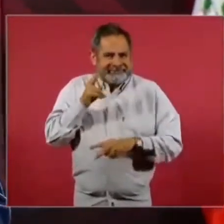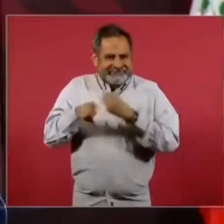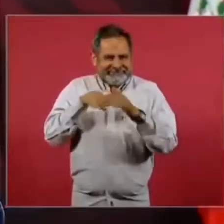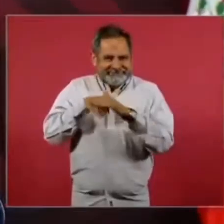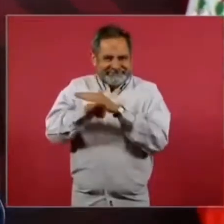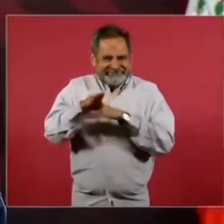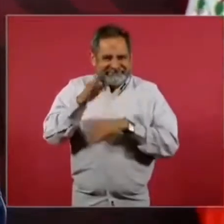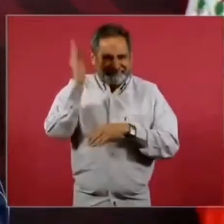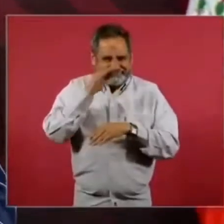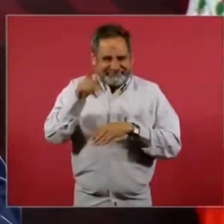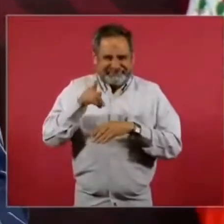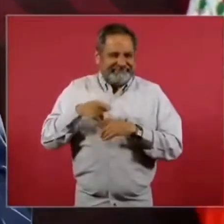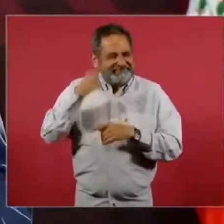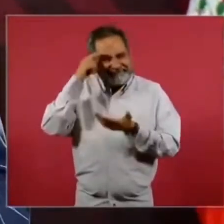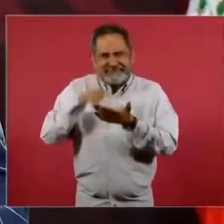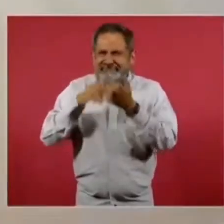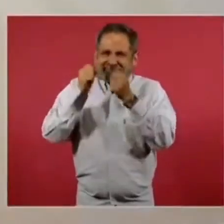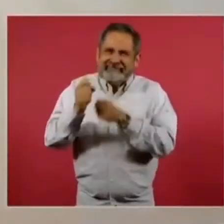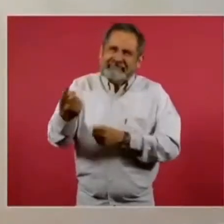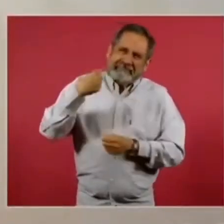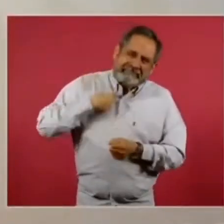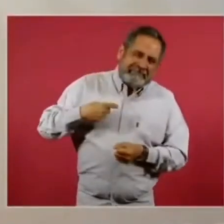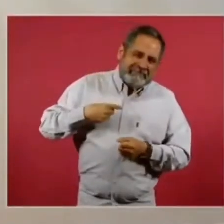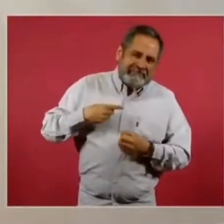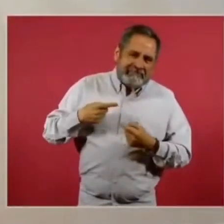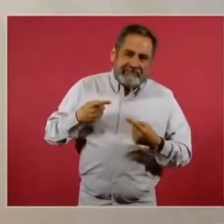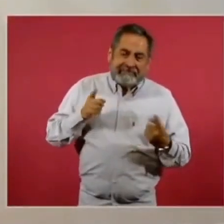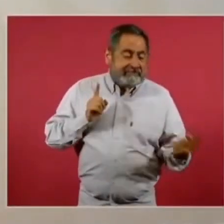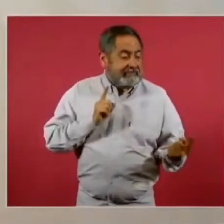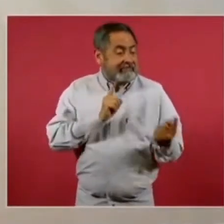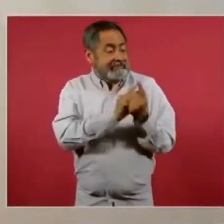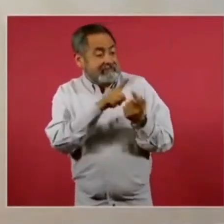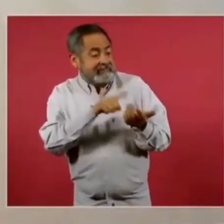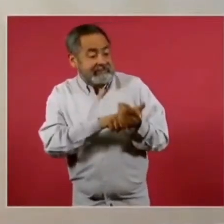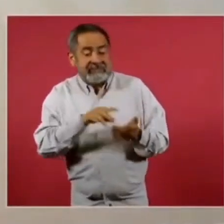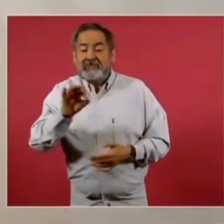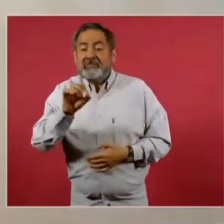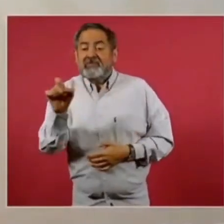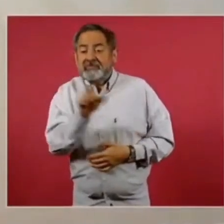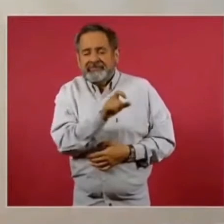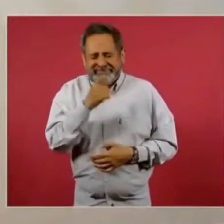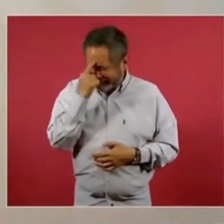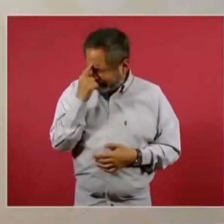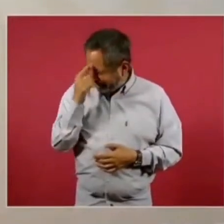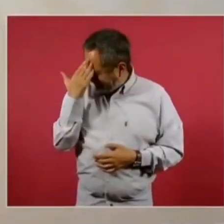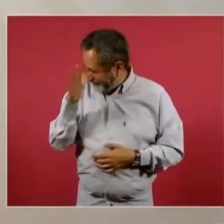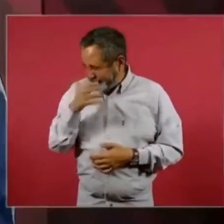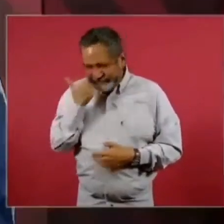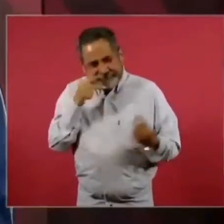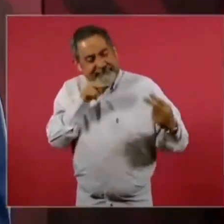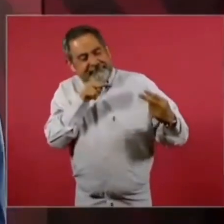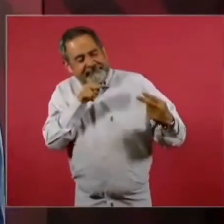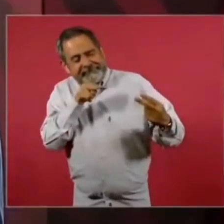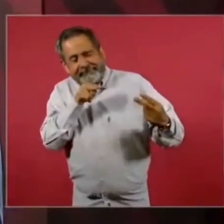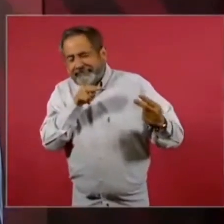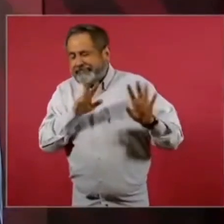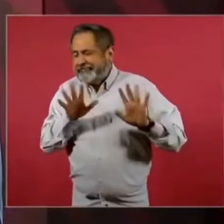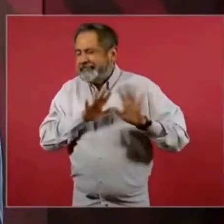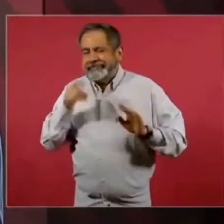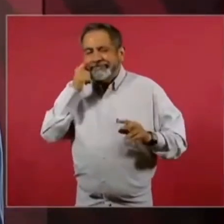porque seguramente me voo encontrar a Fox y no quería yo verlo